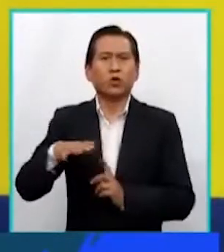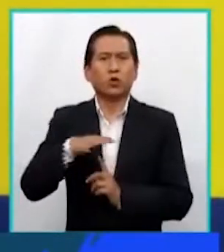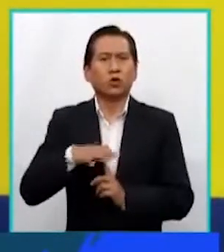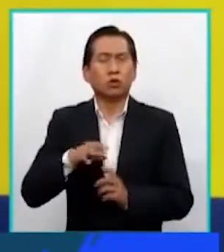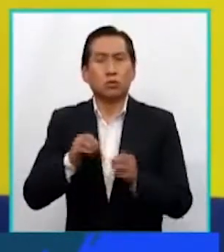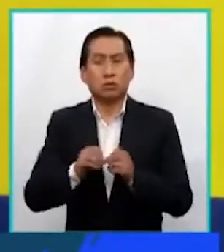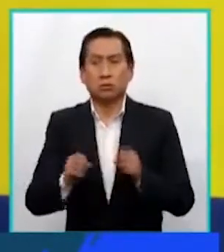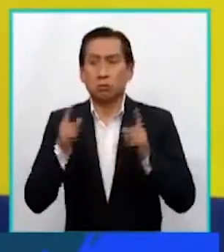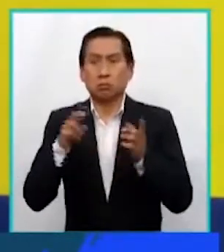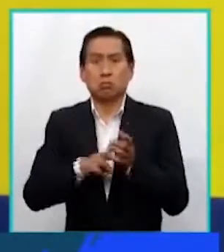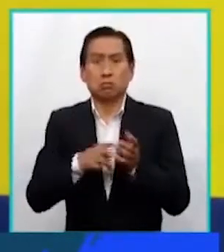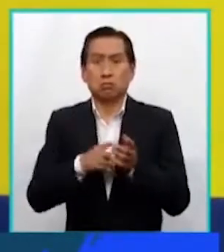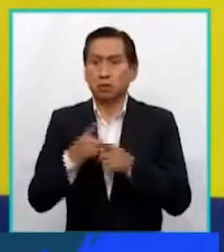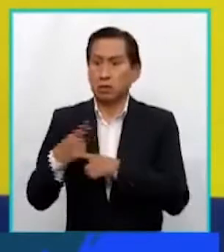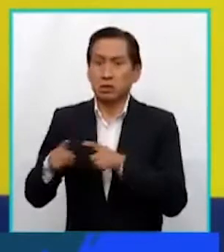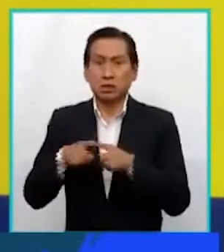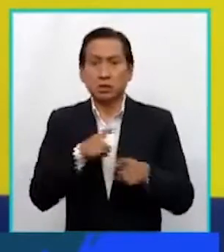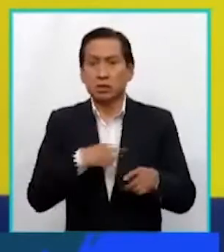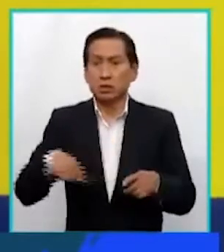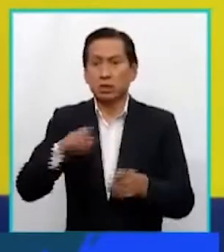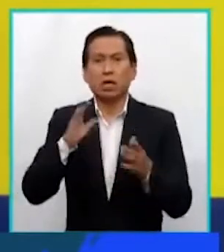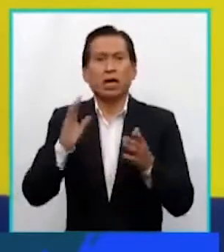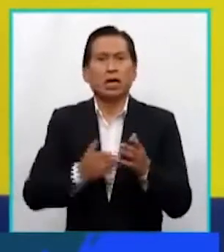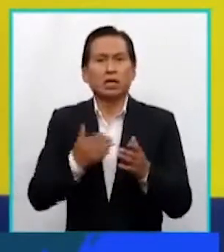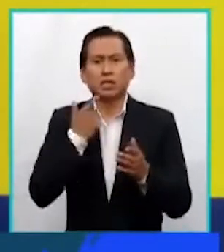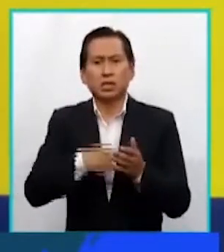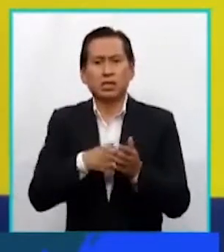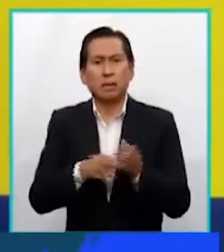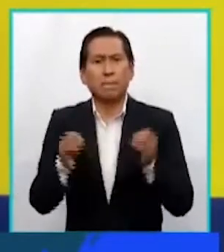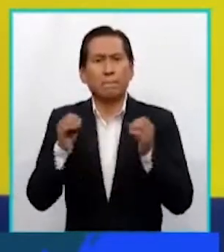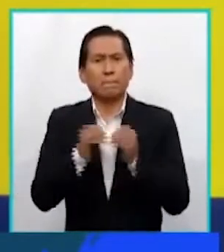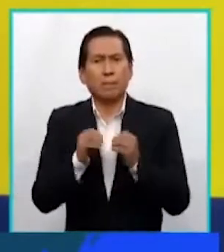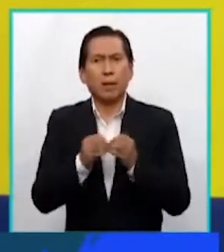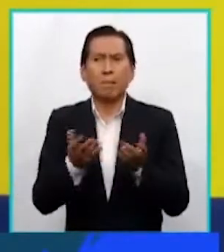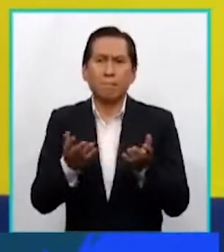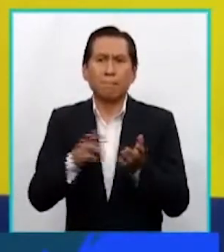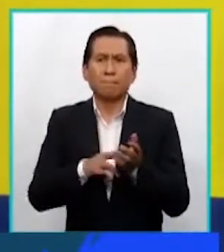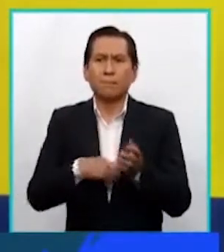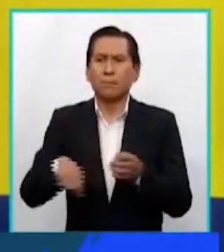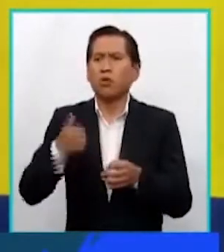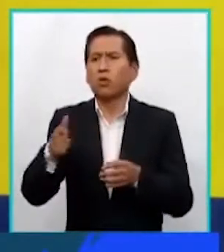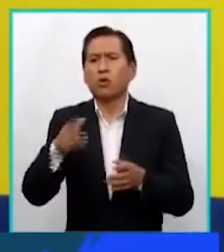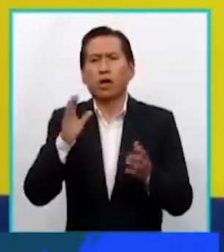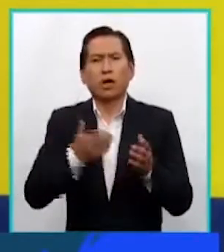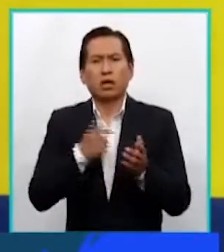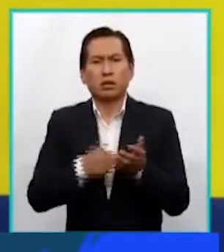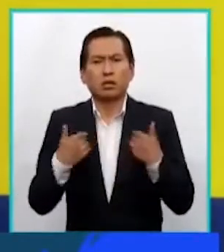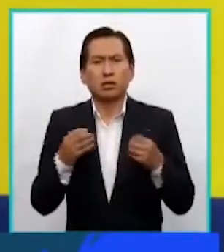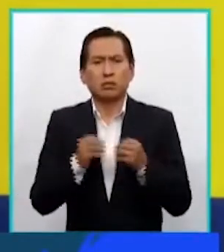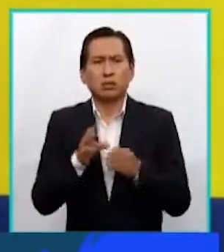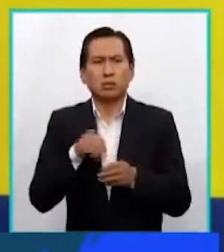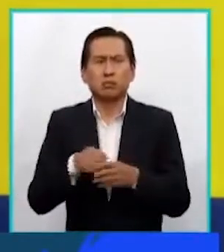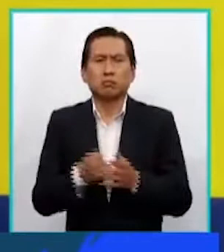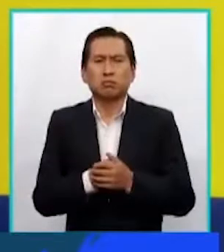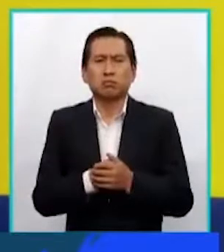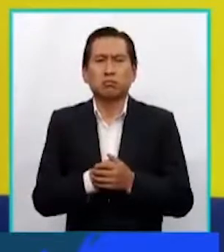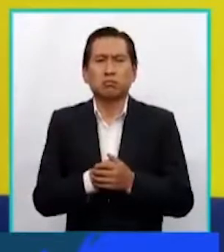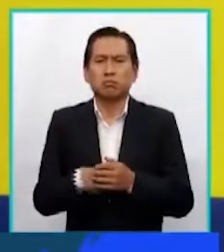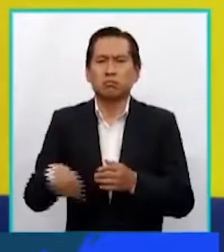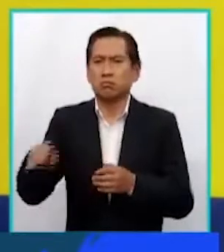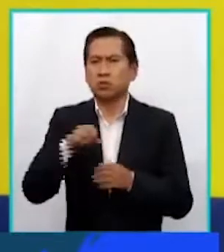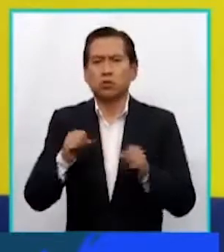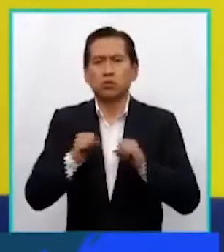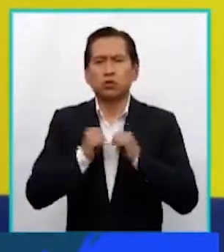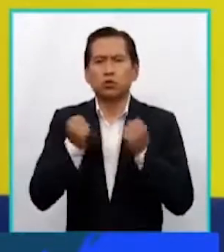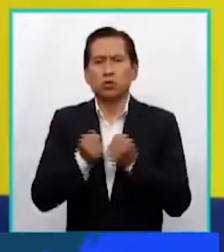me llama la atención que todas las canciones dicen algo más de lo que normalmente una canción de este género te puede decir. ¿Por qué son tan